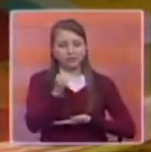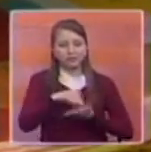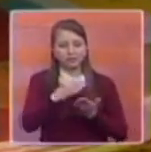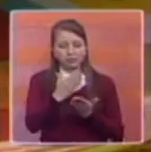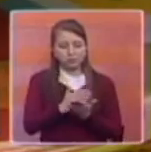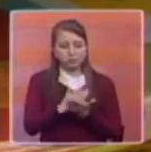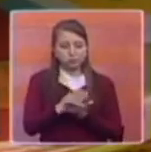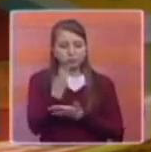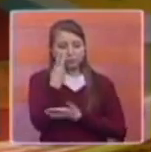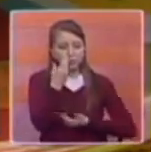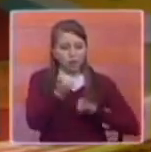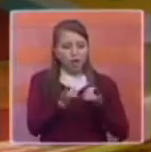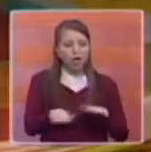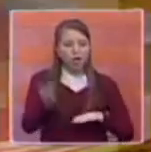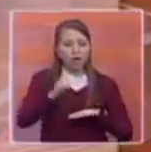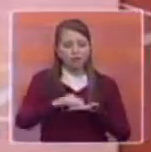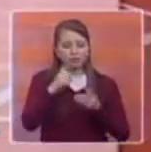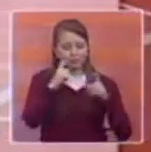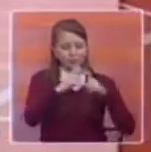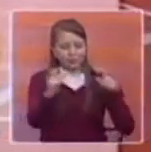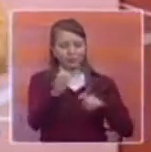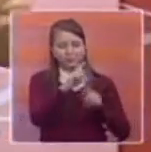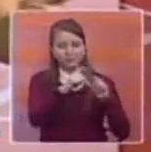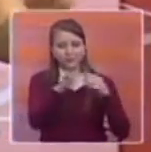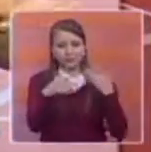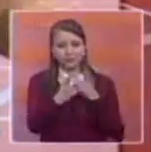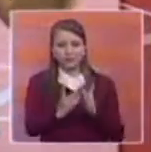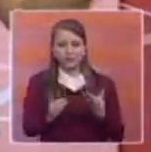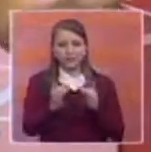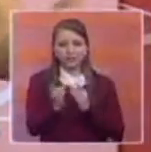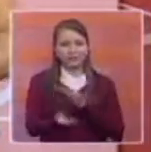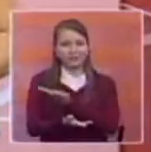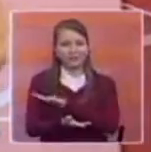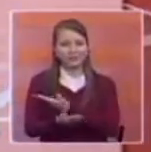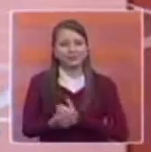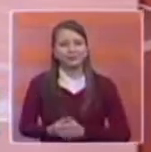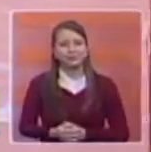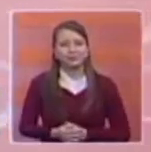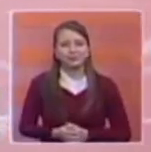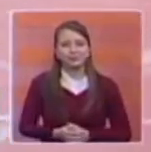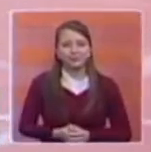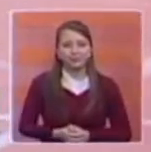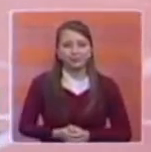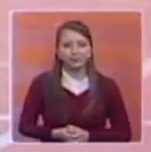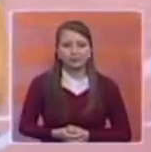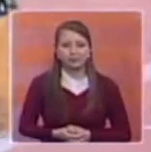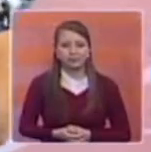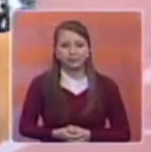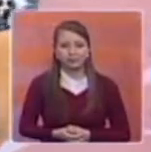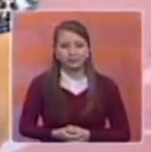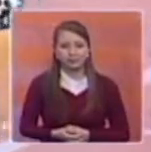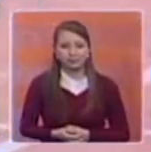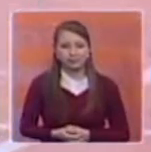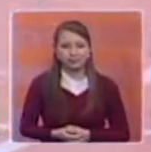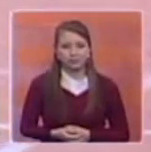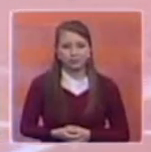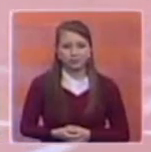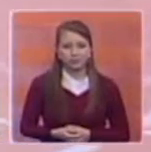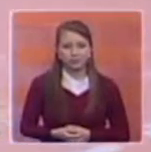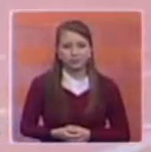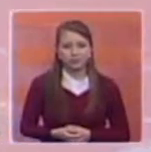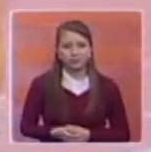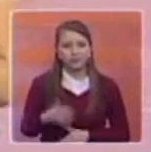aquí en Telerama, la va a poder ver. Si algo se le escapó, pues no importa, se mete a telerama.es y ahí la ve. Mi